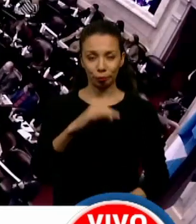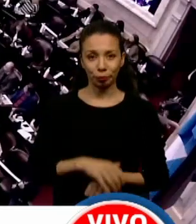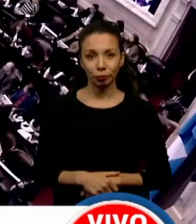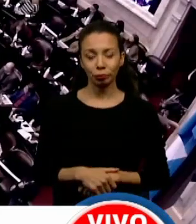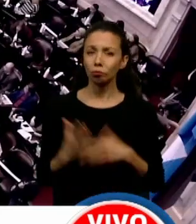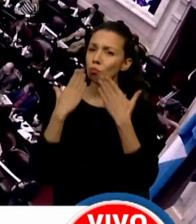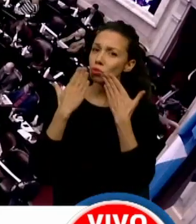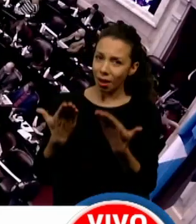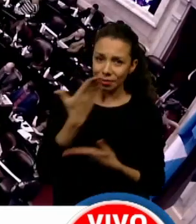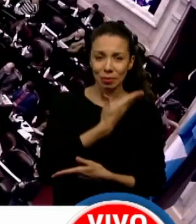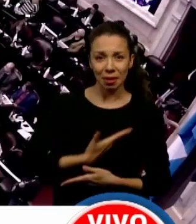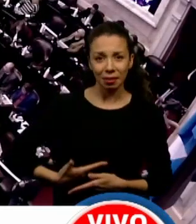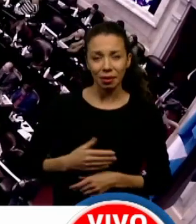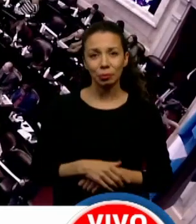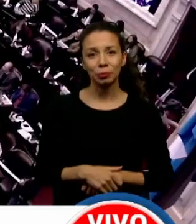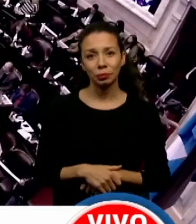Gracias, presidente.